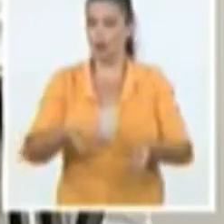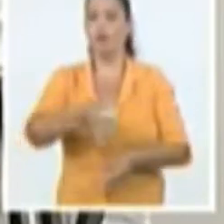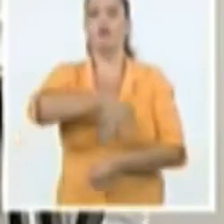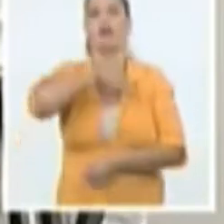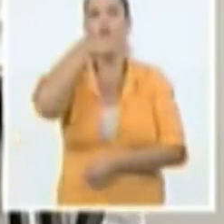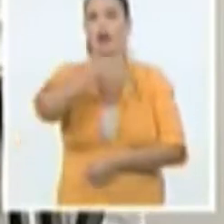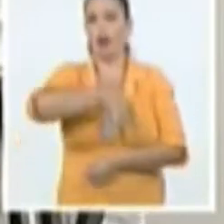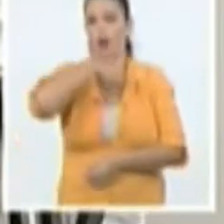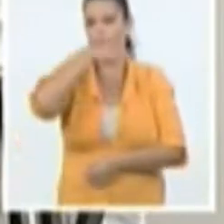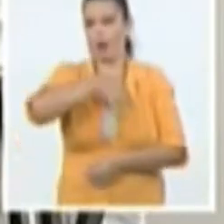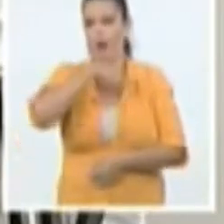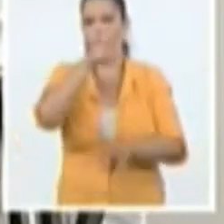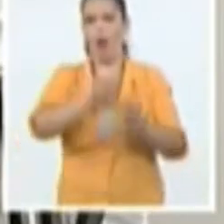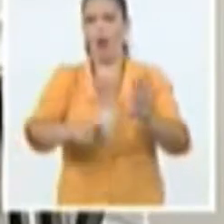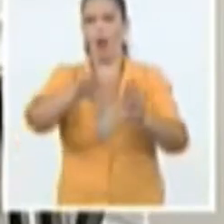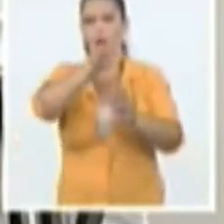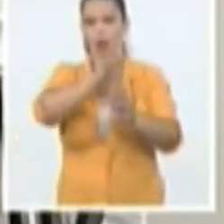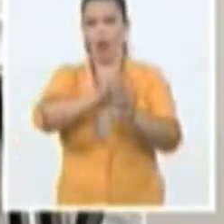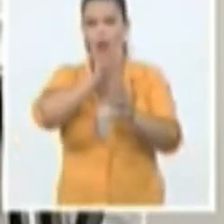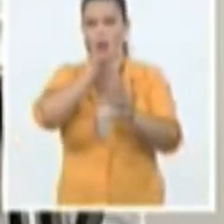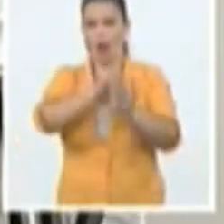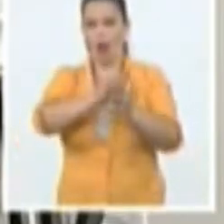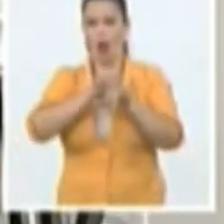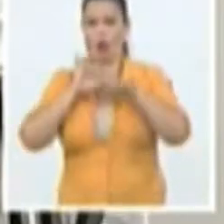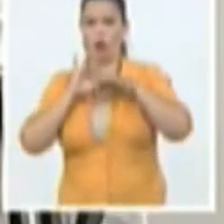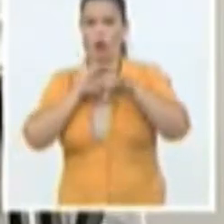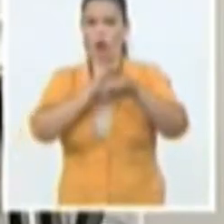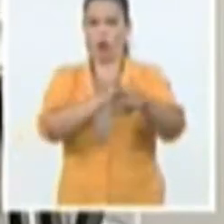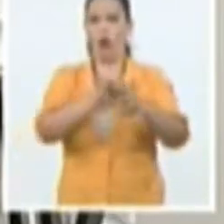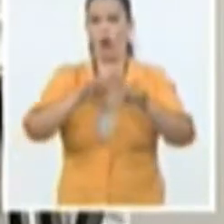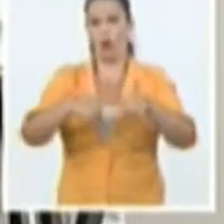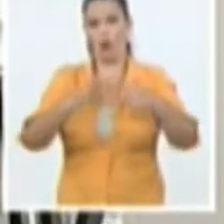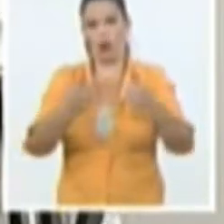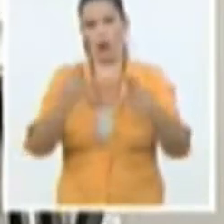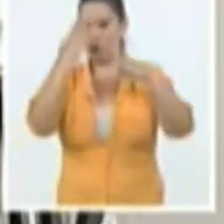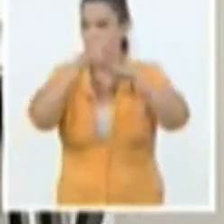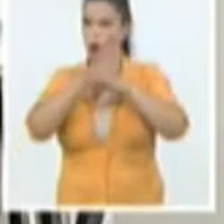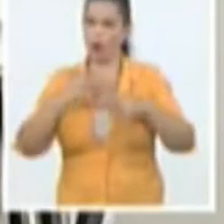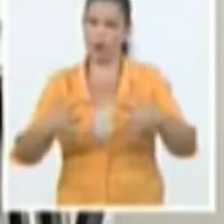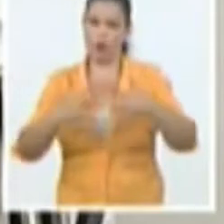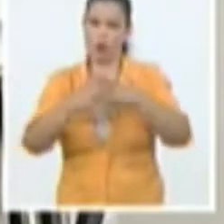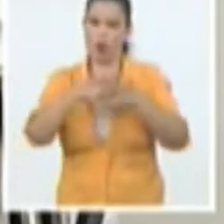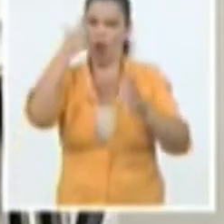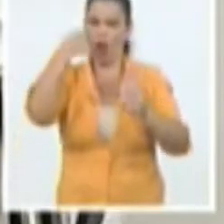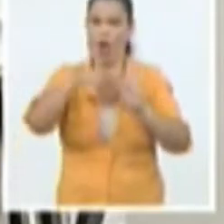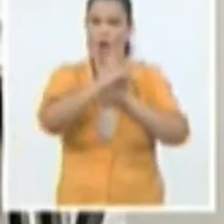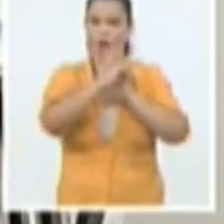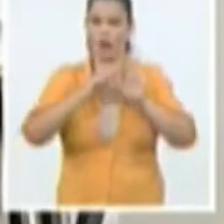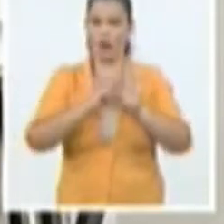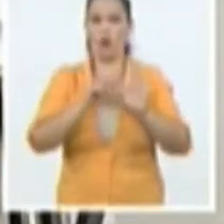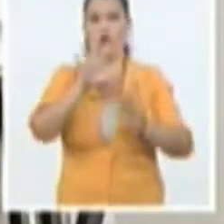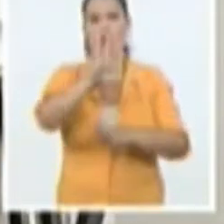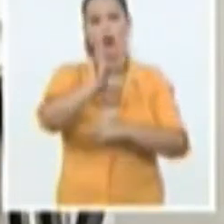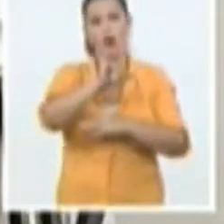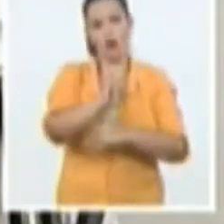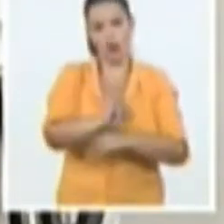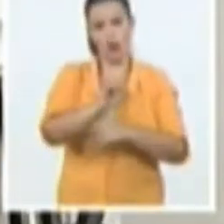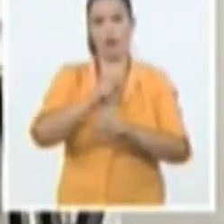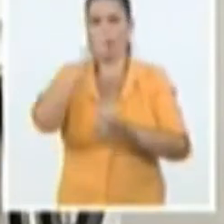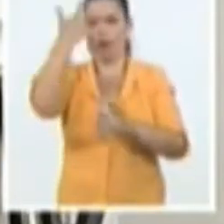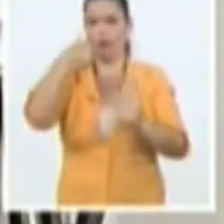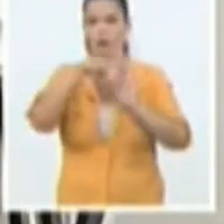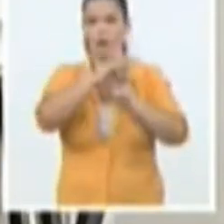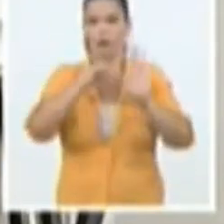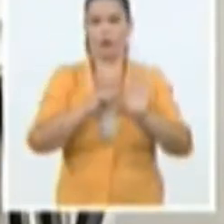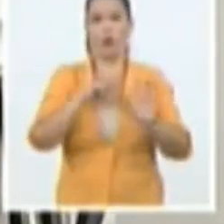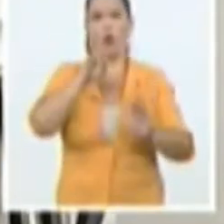marcha en correspondencia con los artículos 56, 45 y